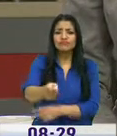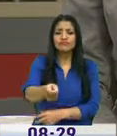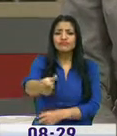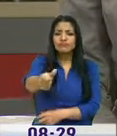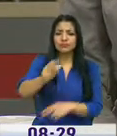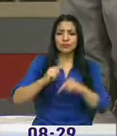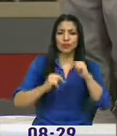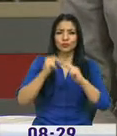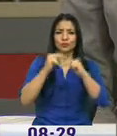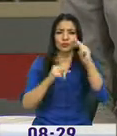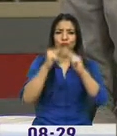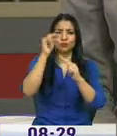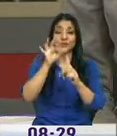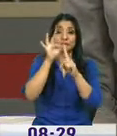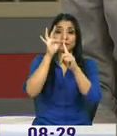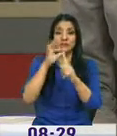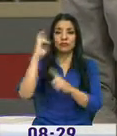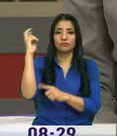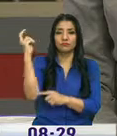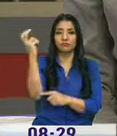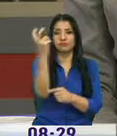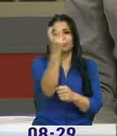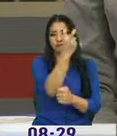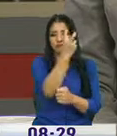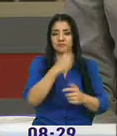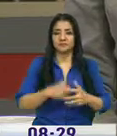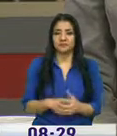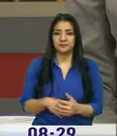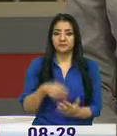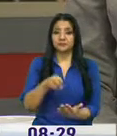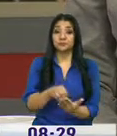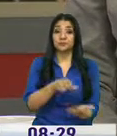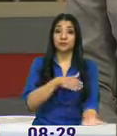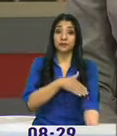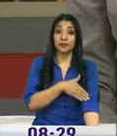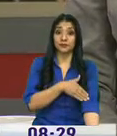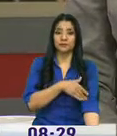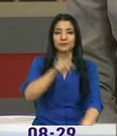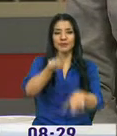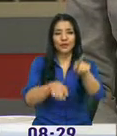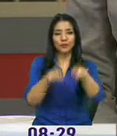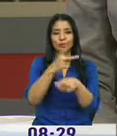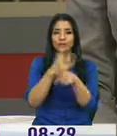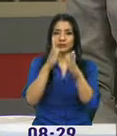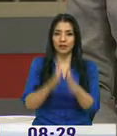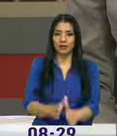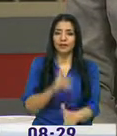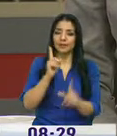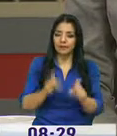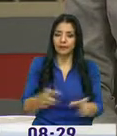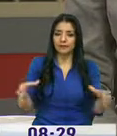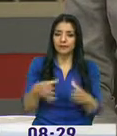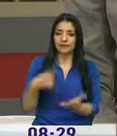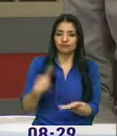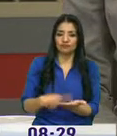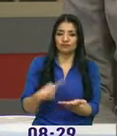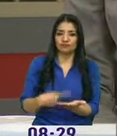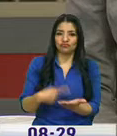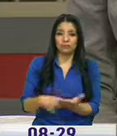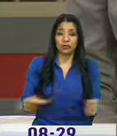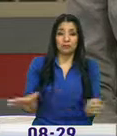medio de transporte denominado metroférico. Dicho proyecto, aseguran varios concejales, tendrá que ser analizado a profundidad para que